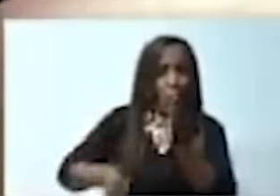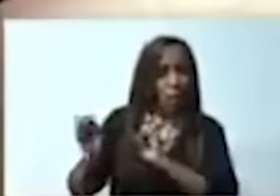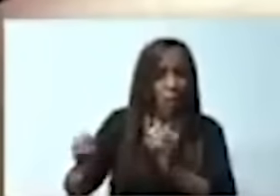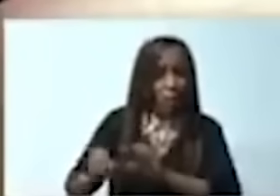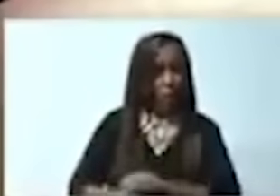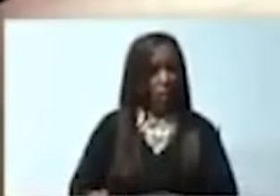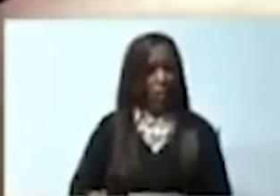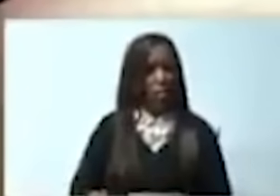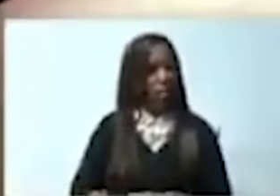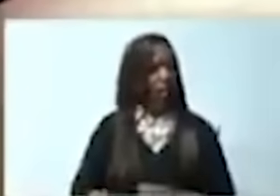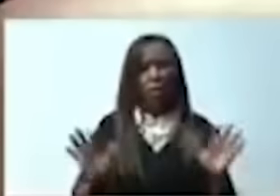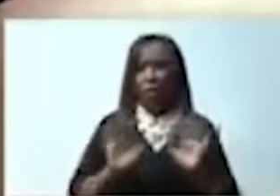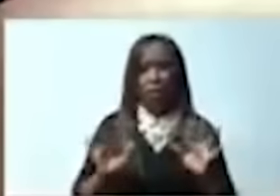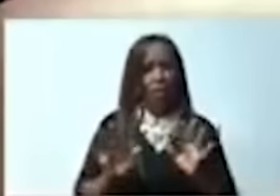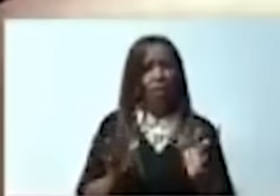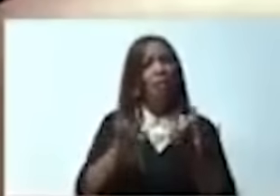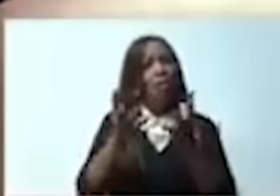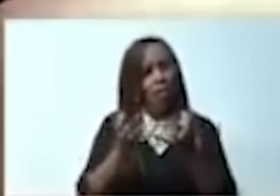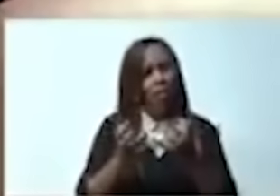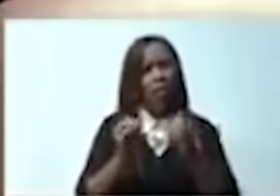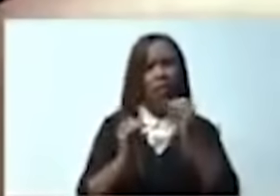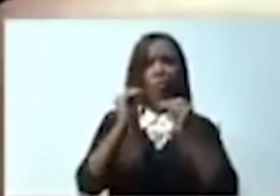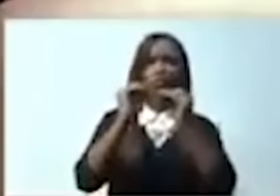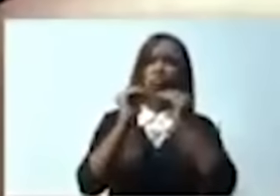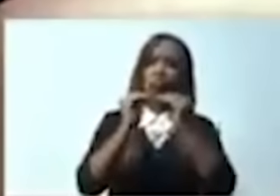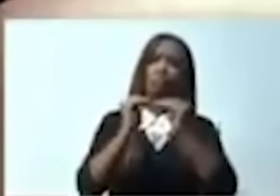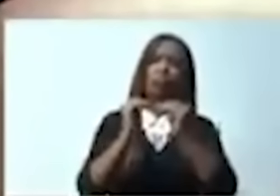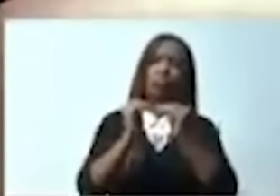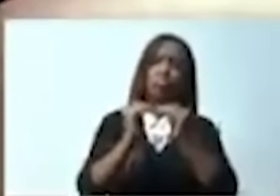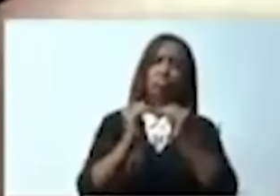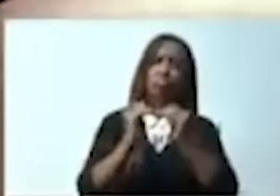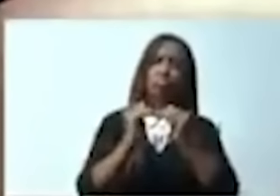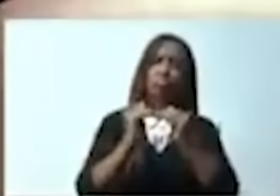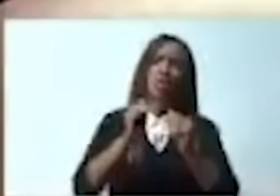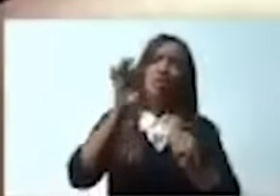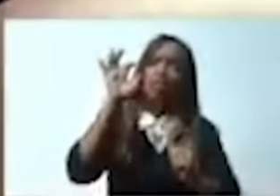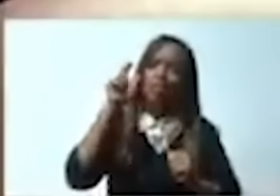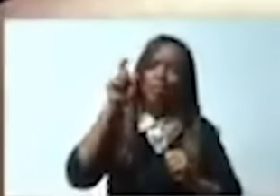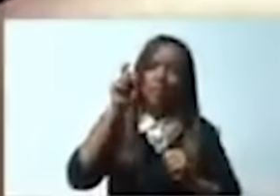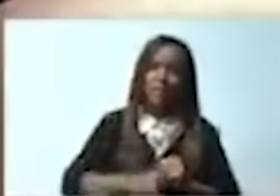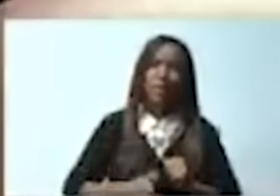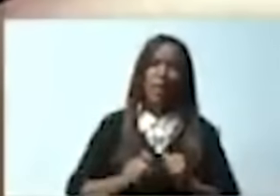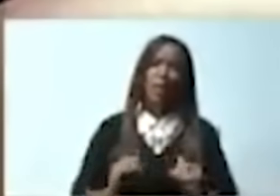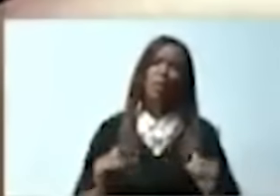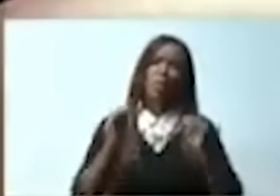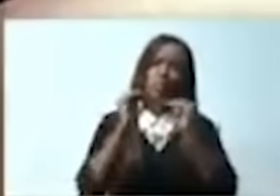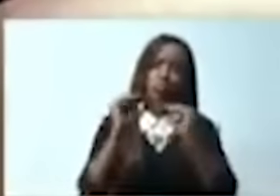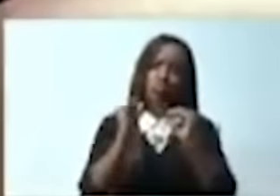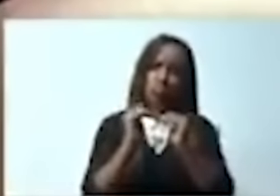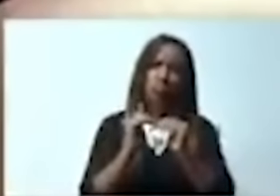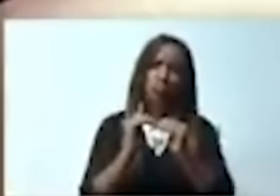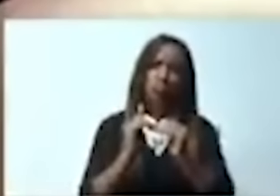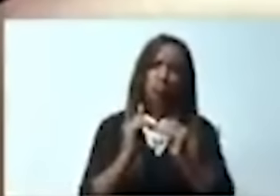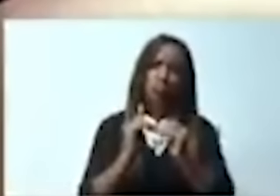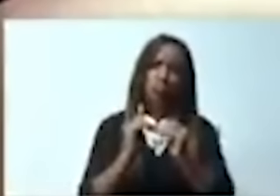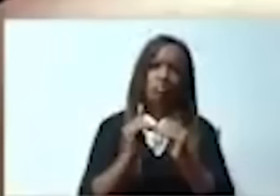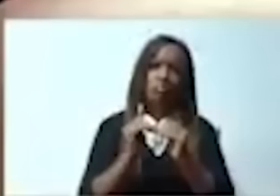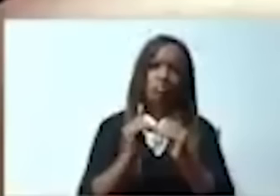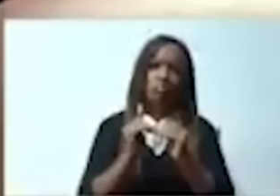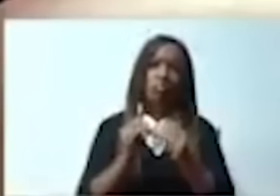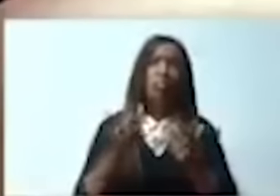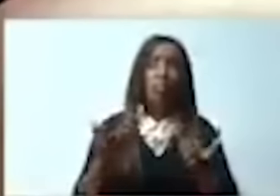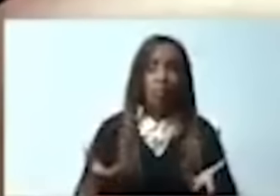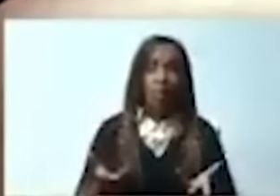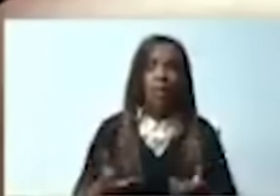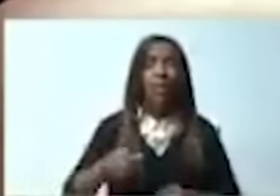integral donde podamos ver por dónde podemos quitar Y por dónde podemos poner para un sistema tributario más